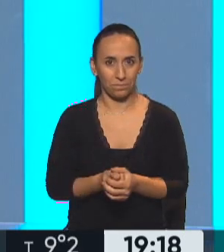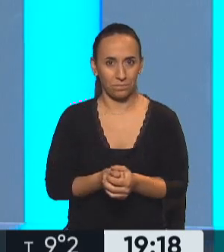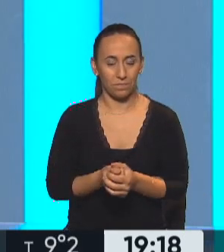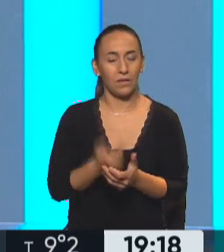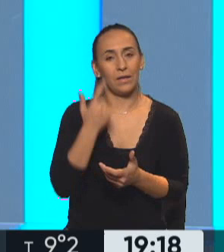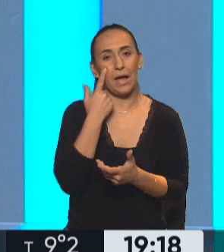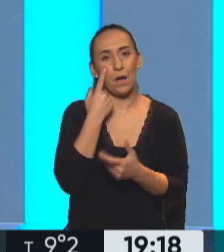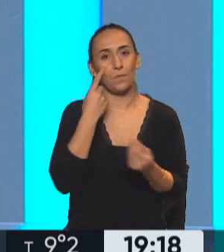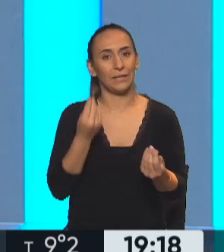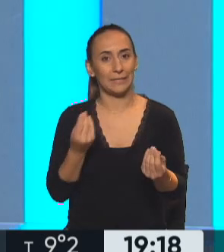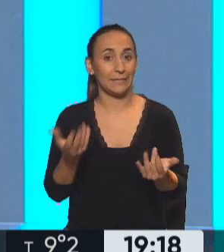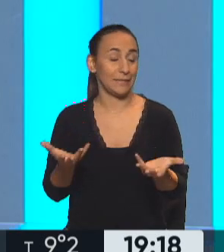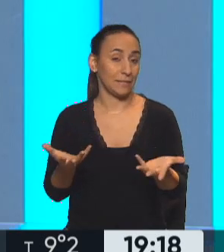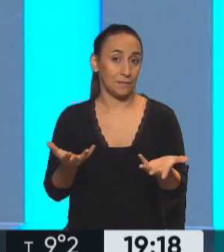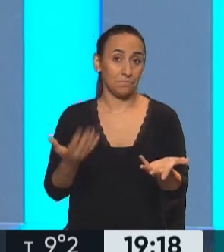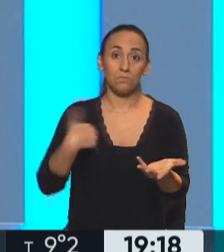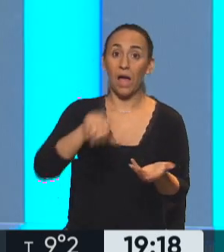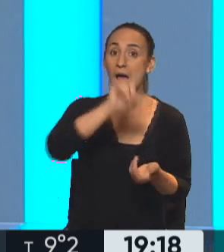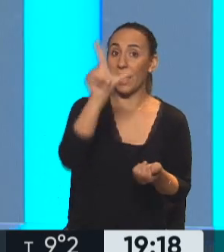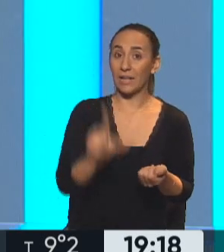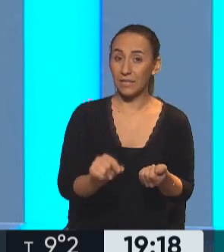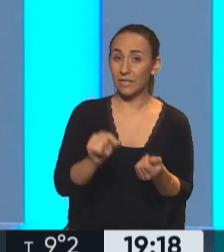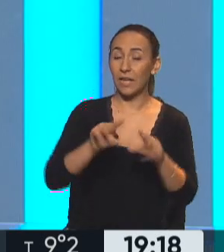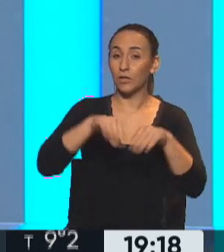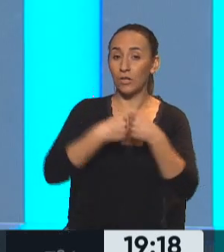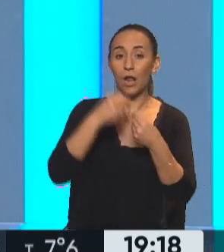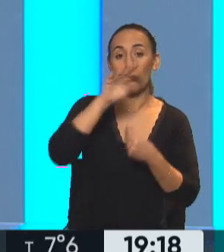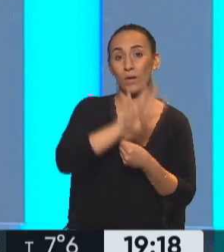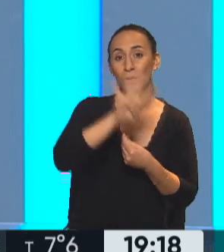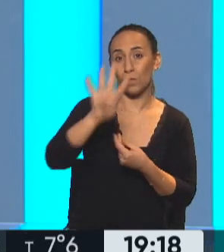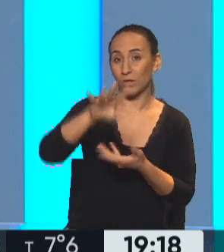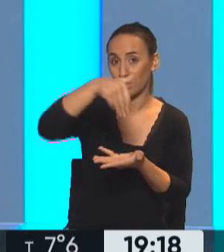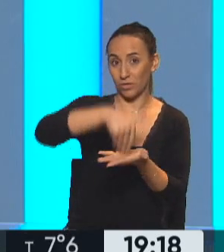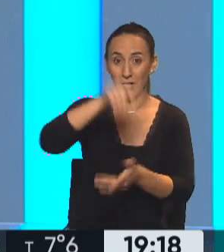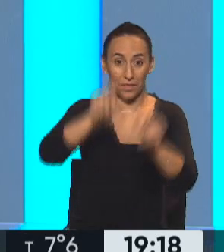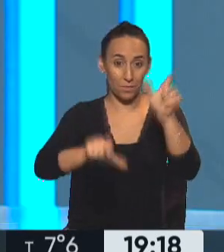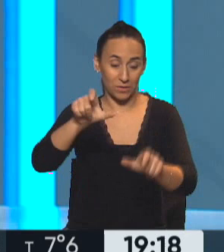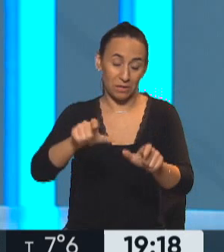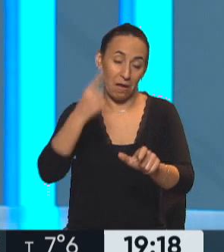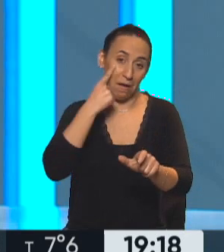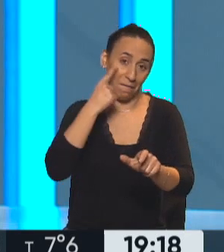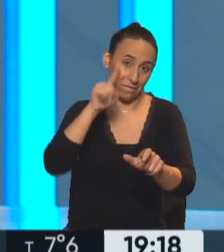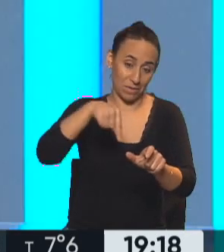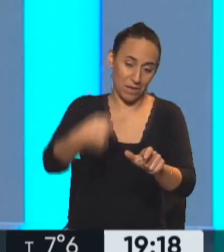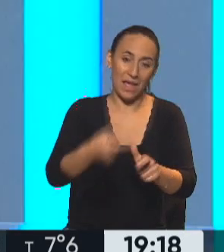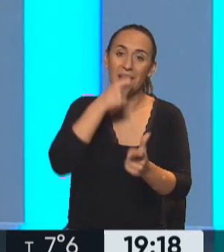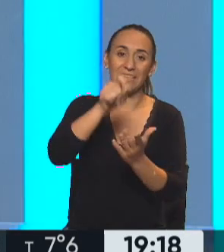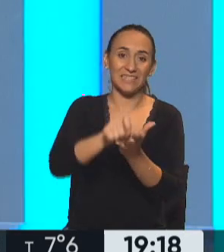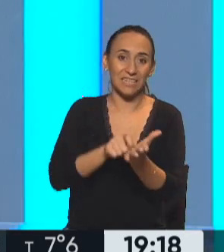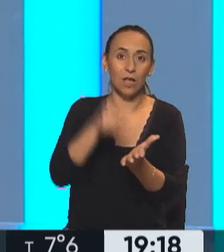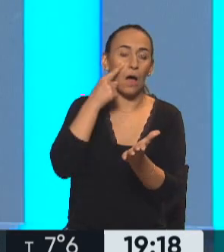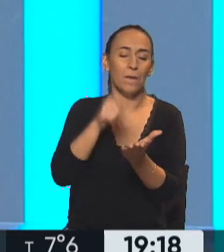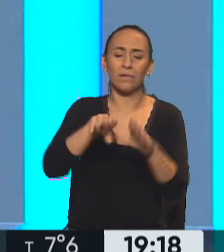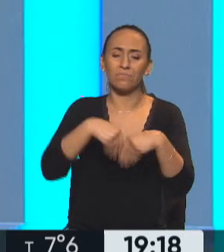A ver, Argentina es un país con 44 millones de habitantes y dirá el censo a partir de mañana